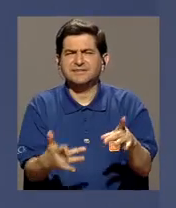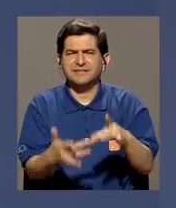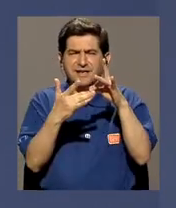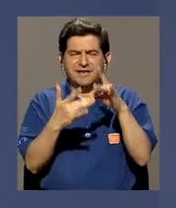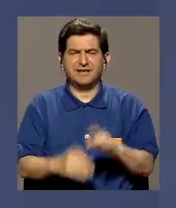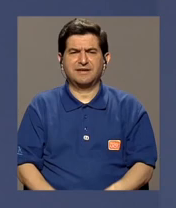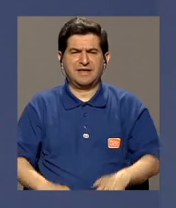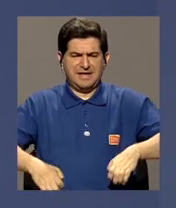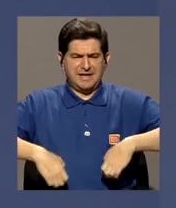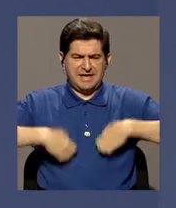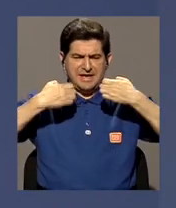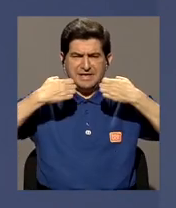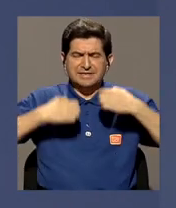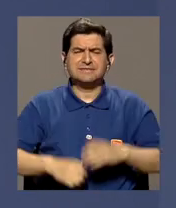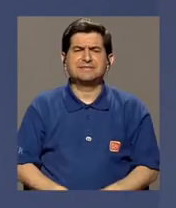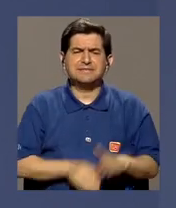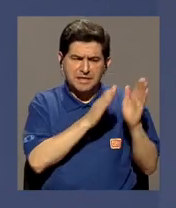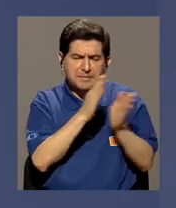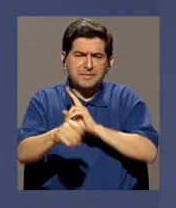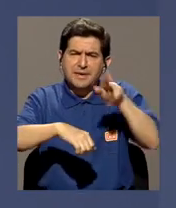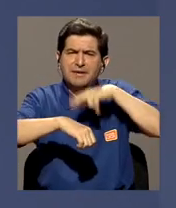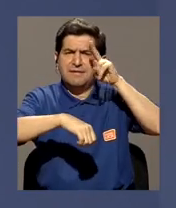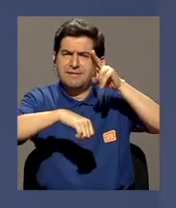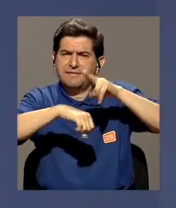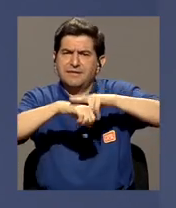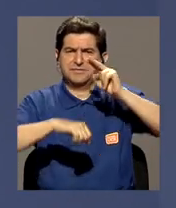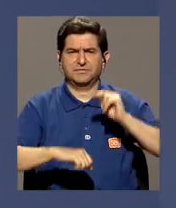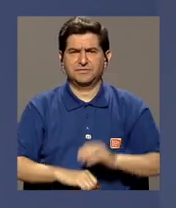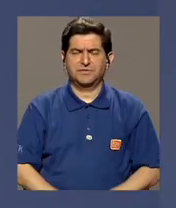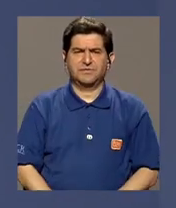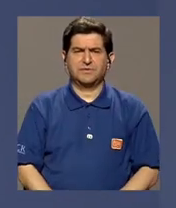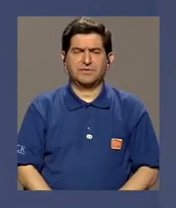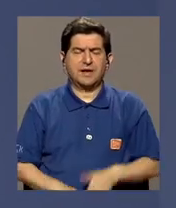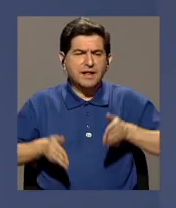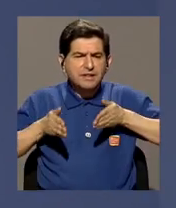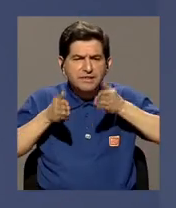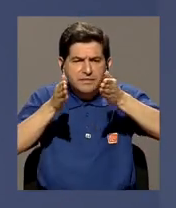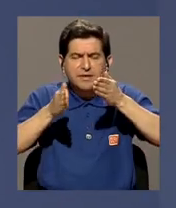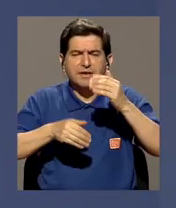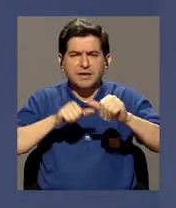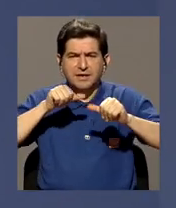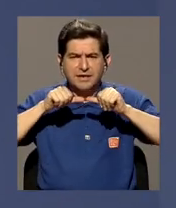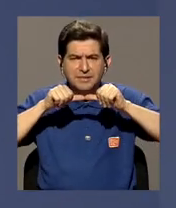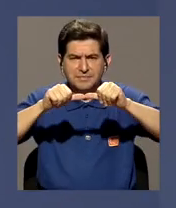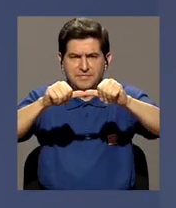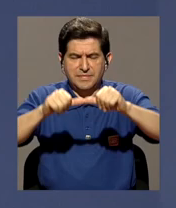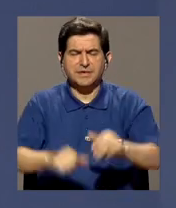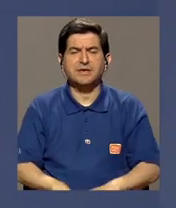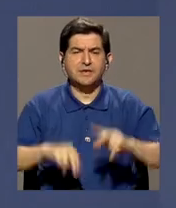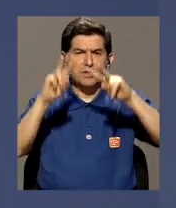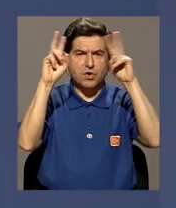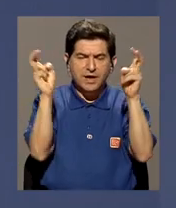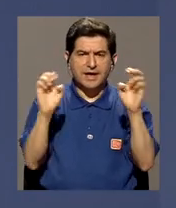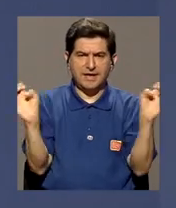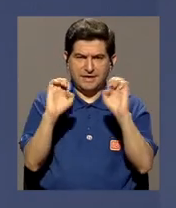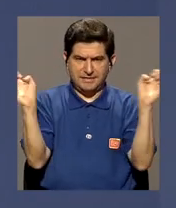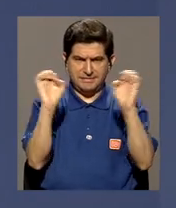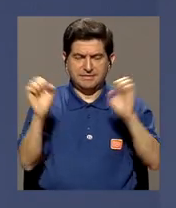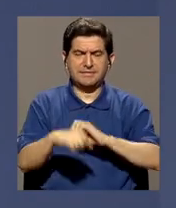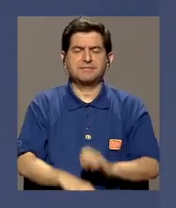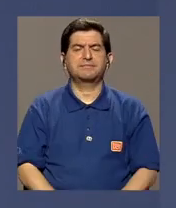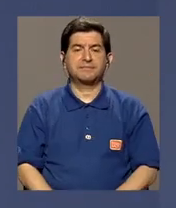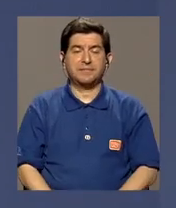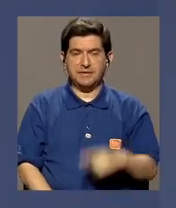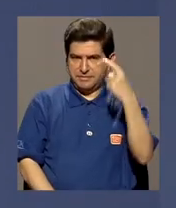todo existe todo un plan nacional sobre la hoja de ruta adecuada en el tema de la energía a